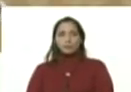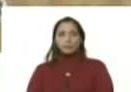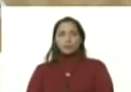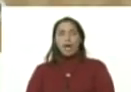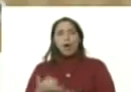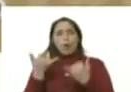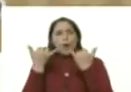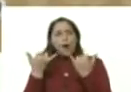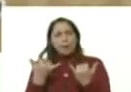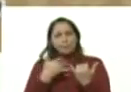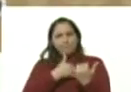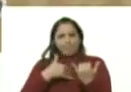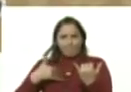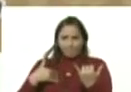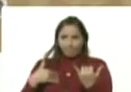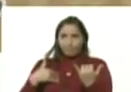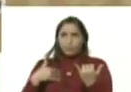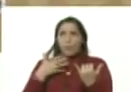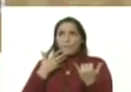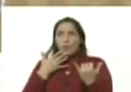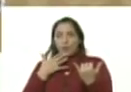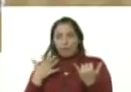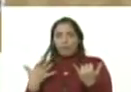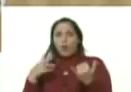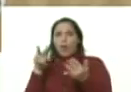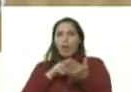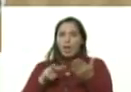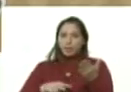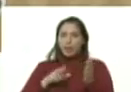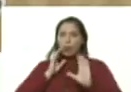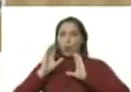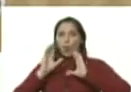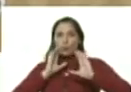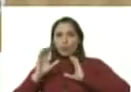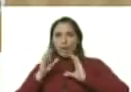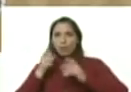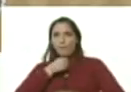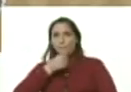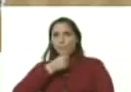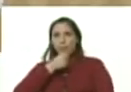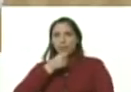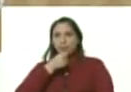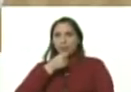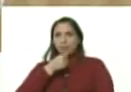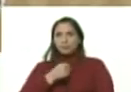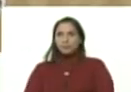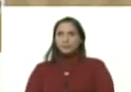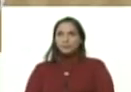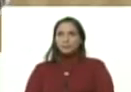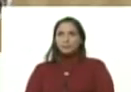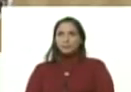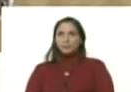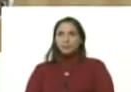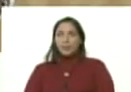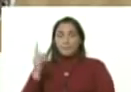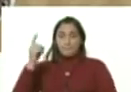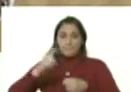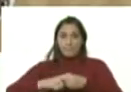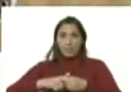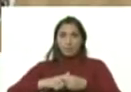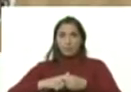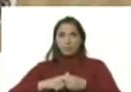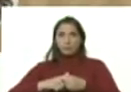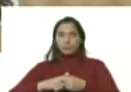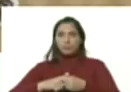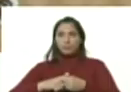yo, por ejemplo, te leería este comunicado de prensa de Heike Hansel, que es miembro del Bundestag,